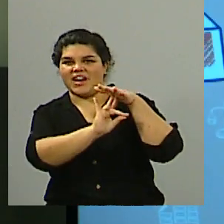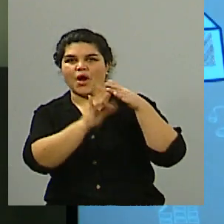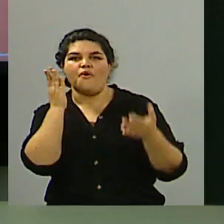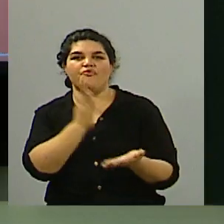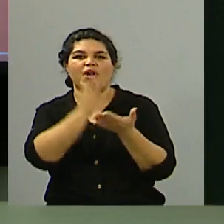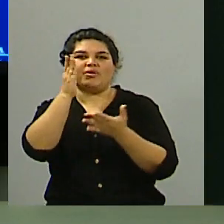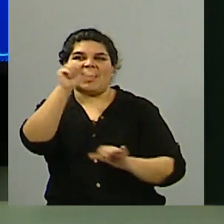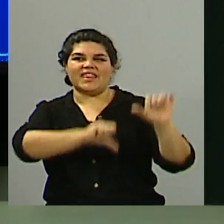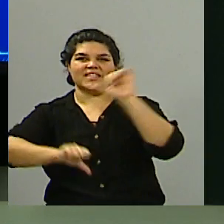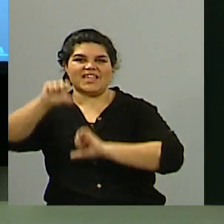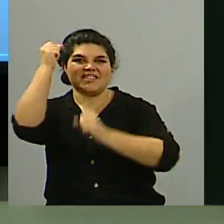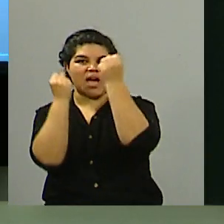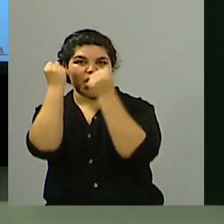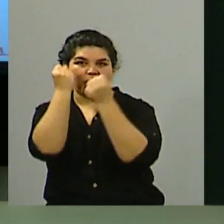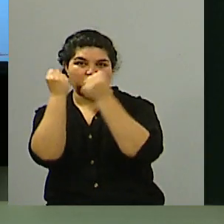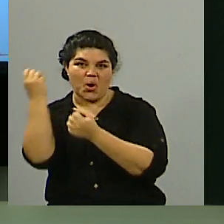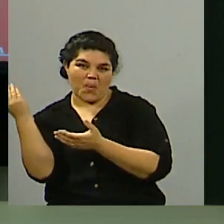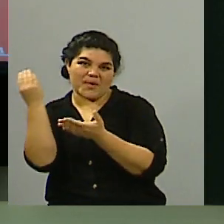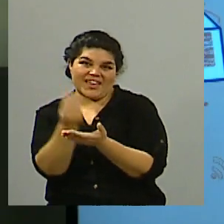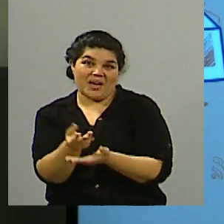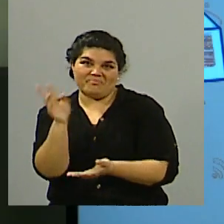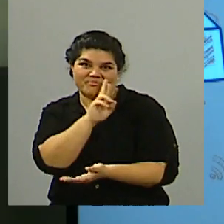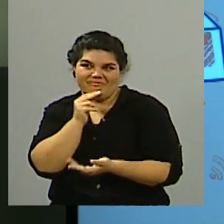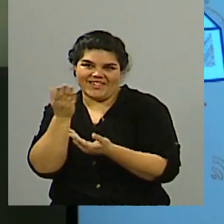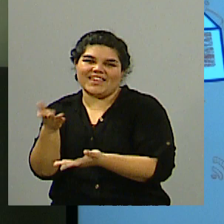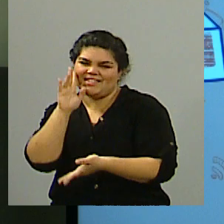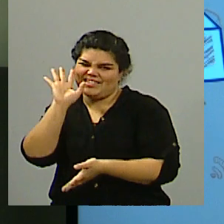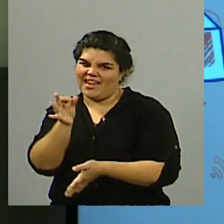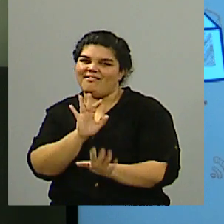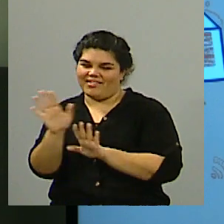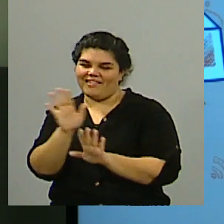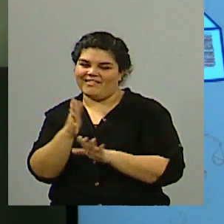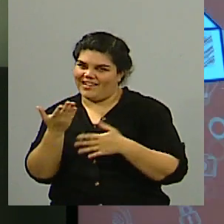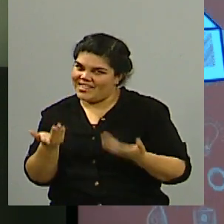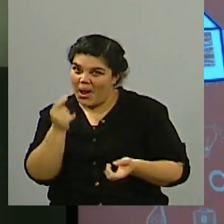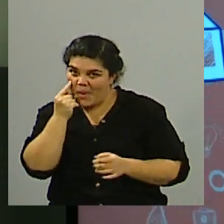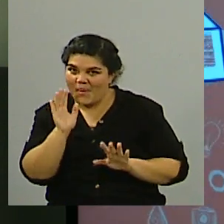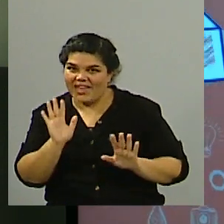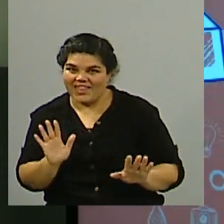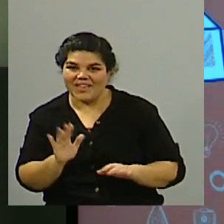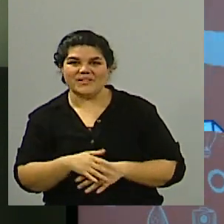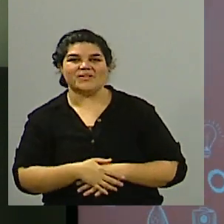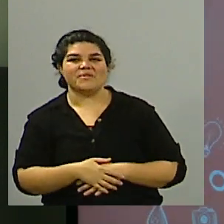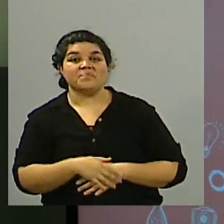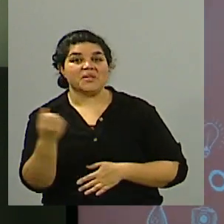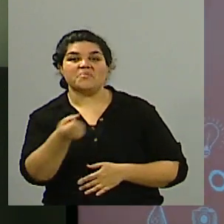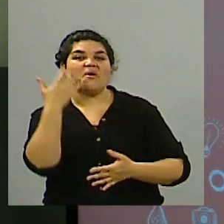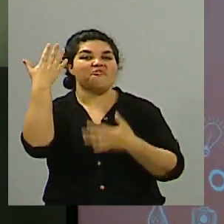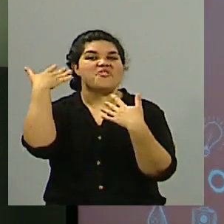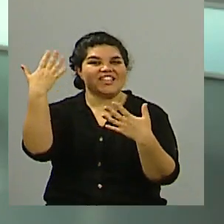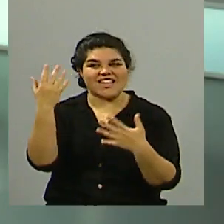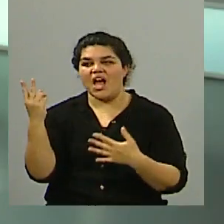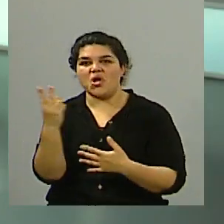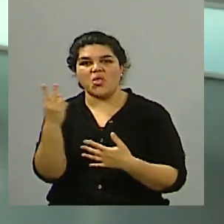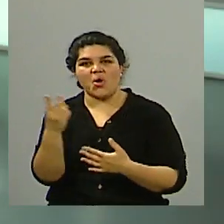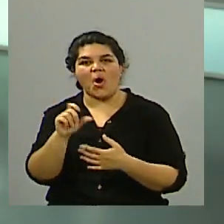sabe cómo defenderse, pero bueno, muchas gracias y felicitaciones a ambos por